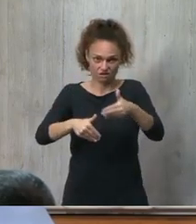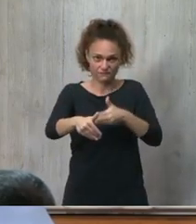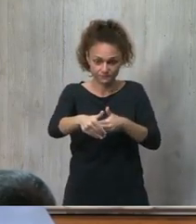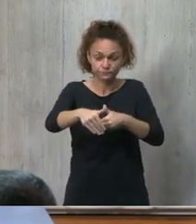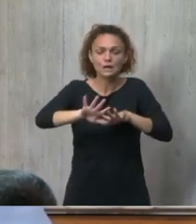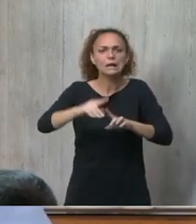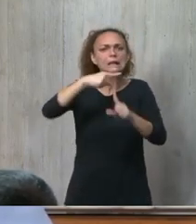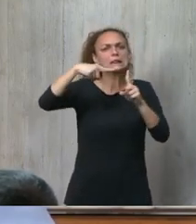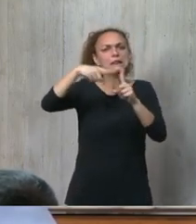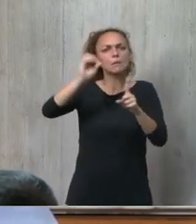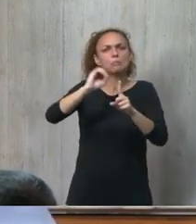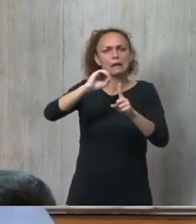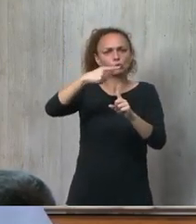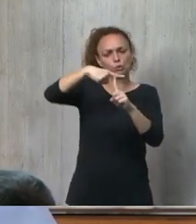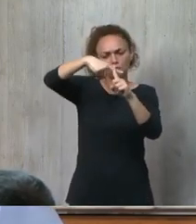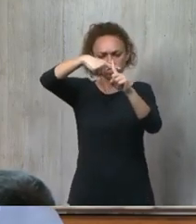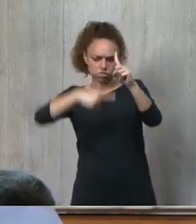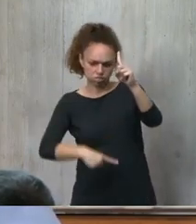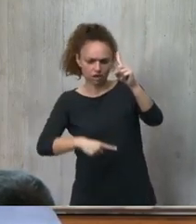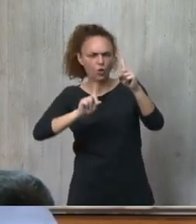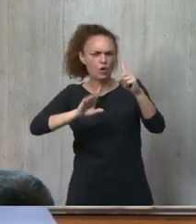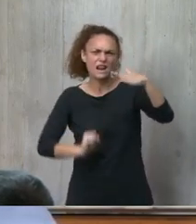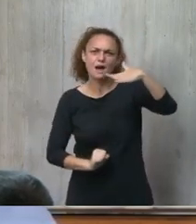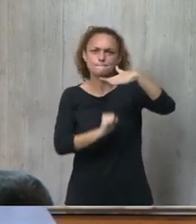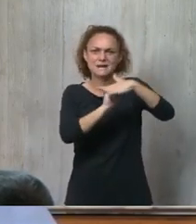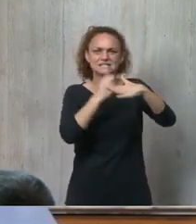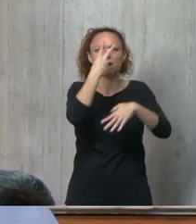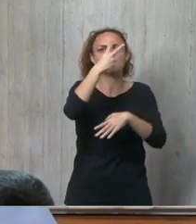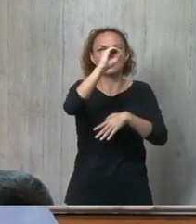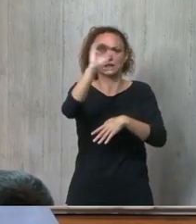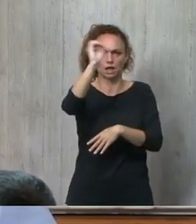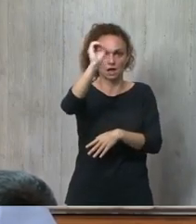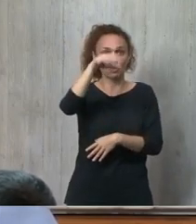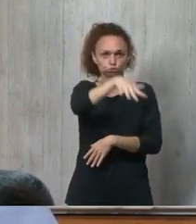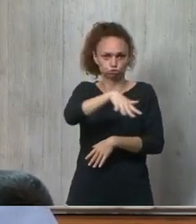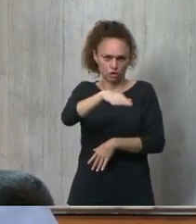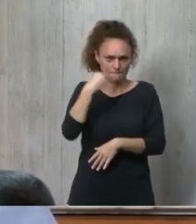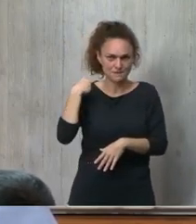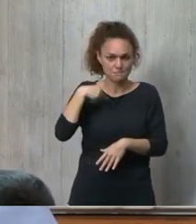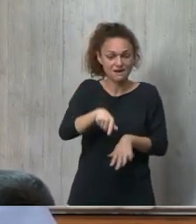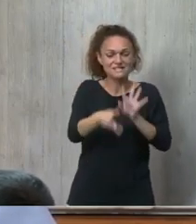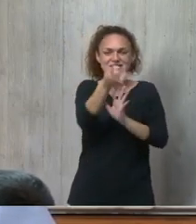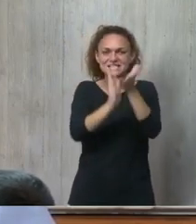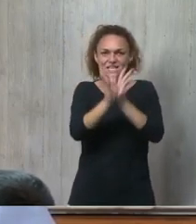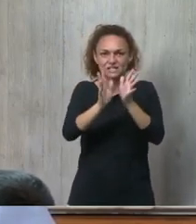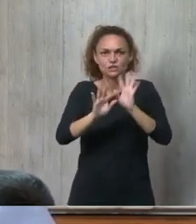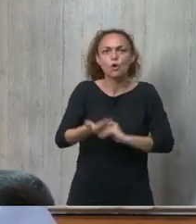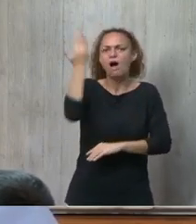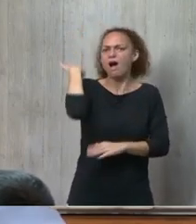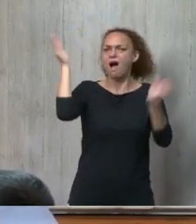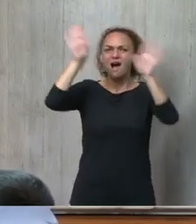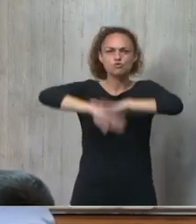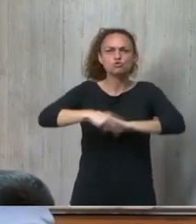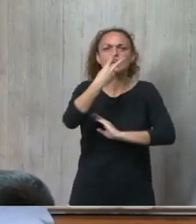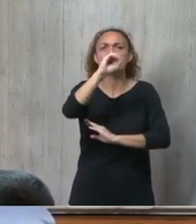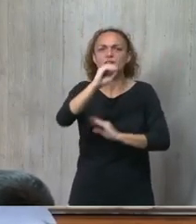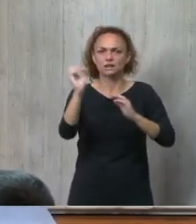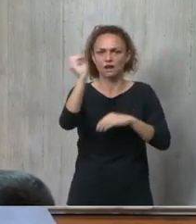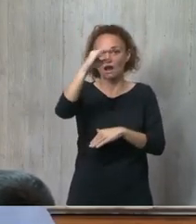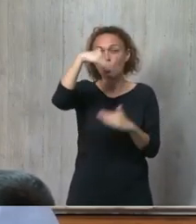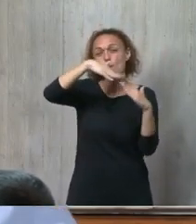La máxima previsible a lo largo del día de hoy es de 20 grados en la zona del incendio, pero anoche había temperaturas inferiores a los 20 grados, el lunes